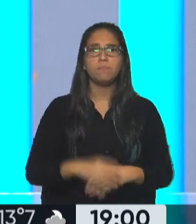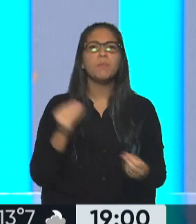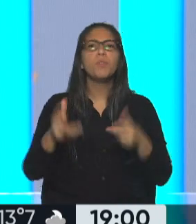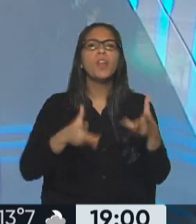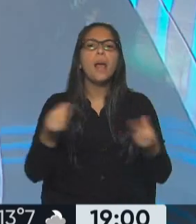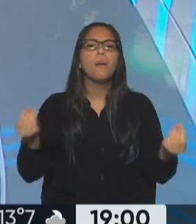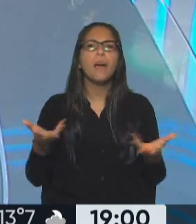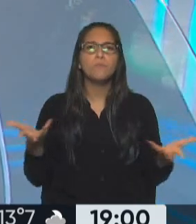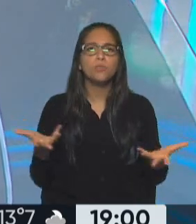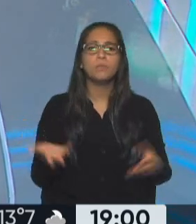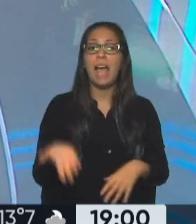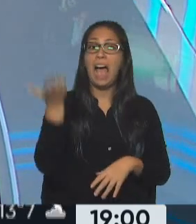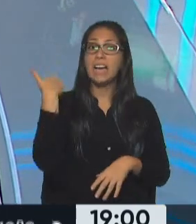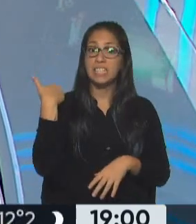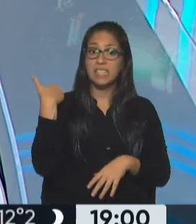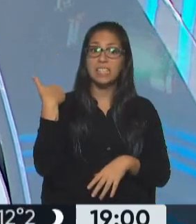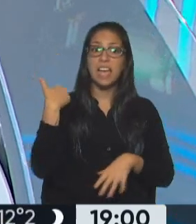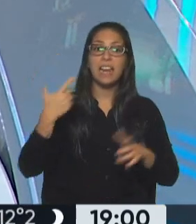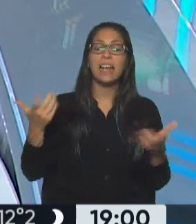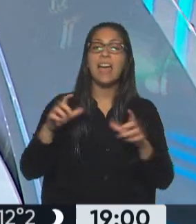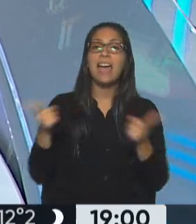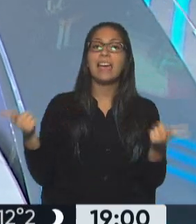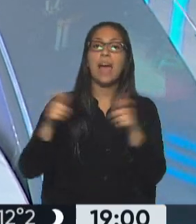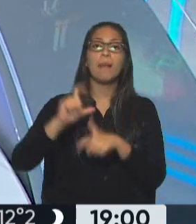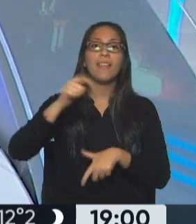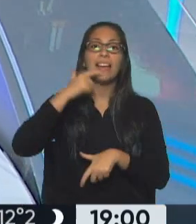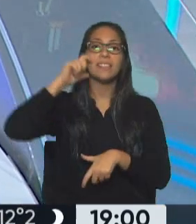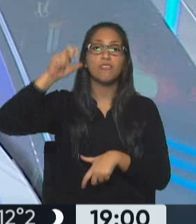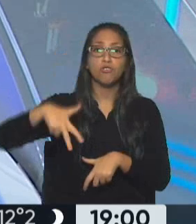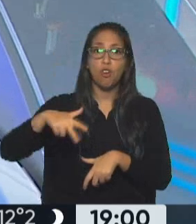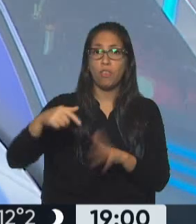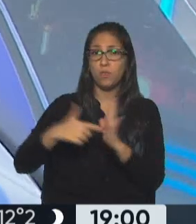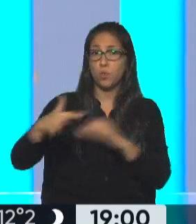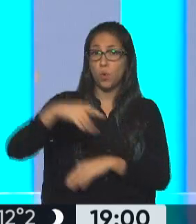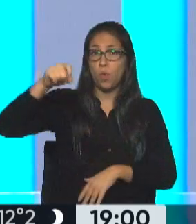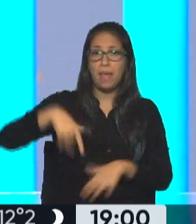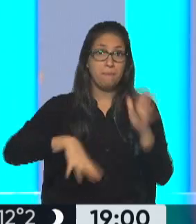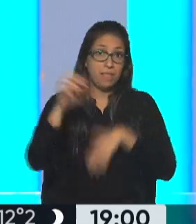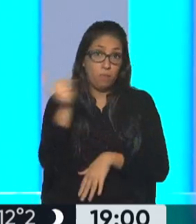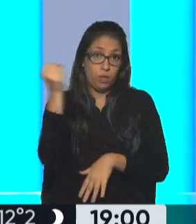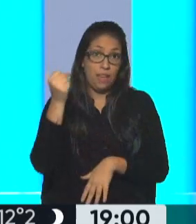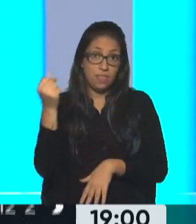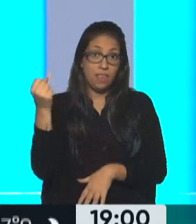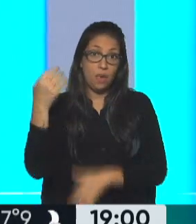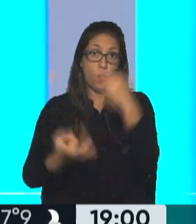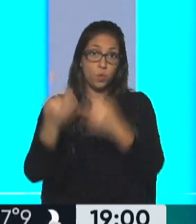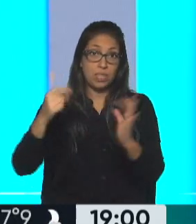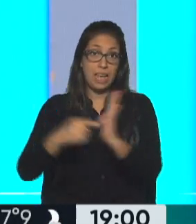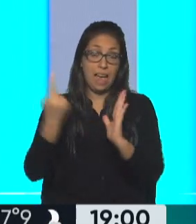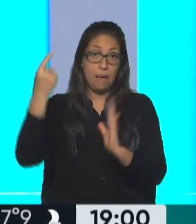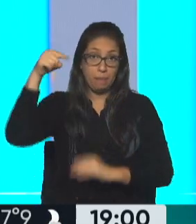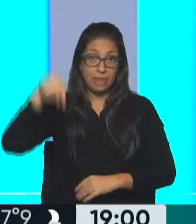ayer la cámara de casación porteña que es el tribunal penal más importante de la justicia de la capital